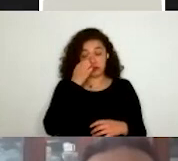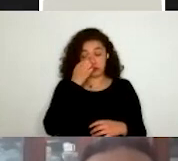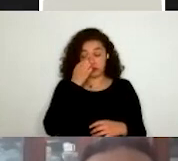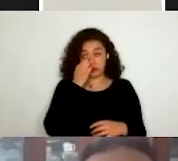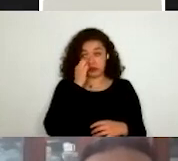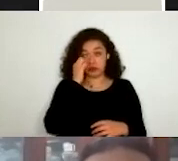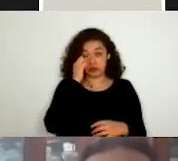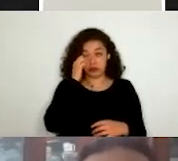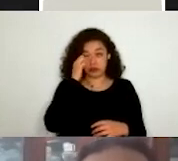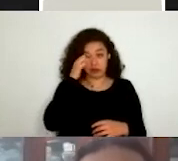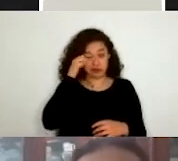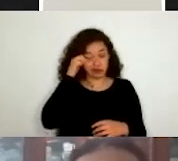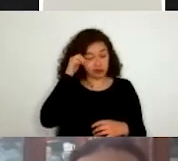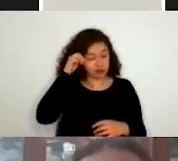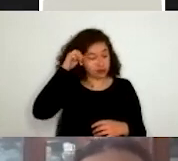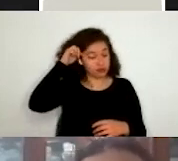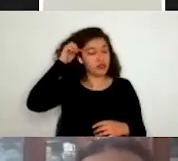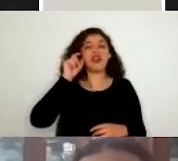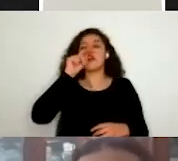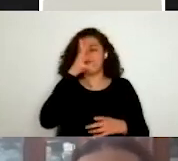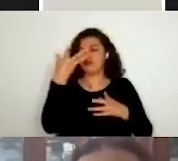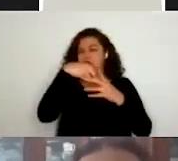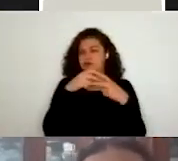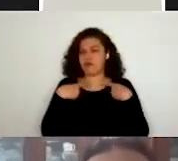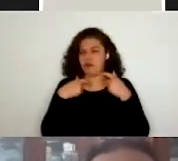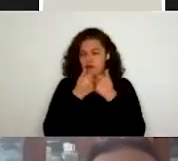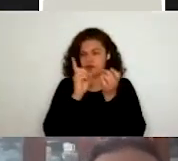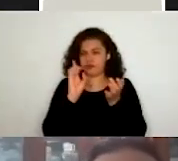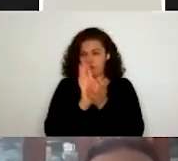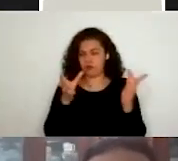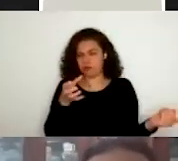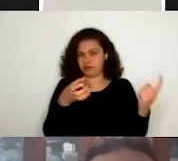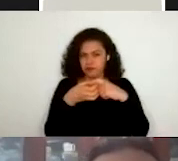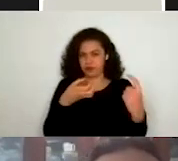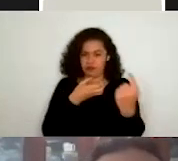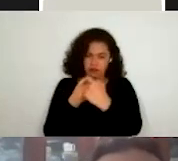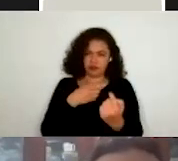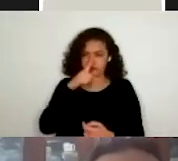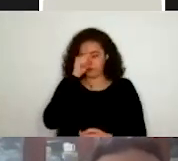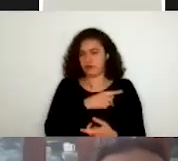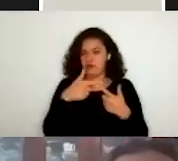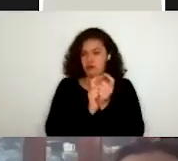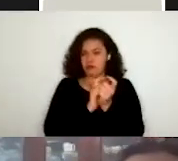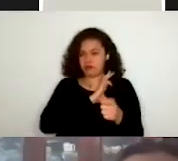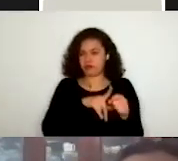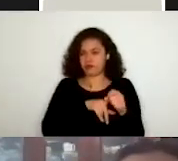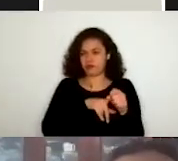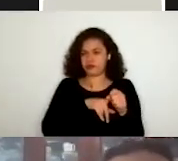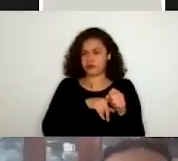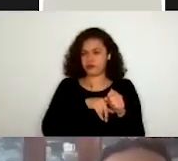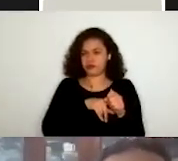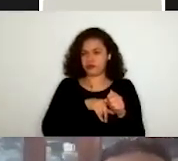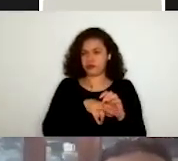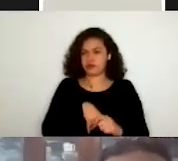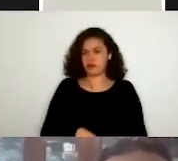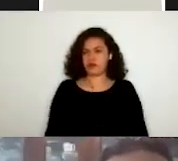además incluyendo aspectos de atención a personas con discapacidad y para los grupos de apoyo especial.